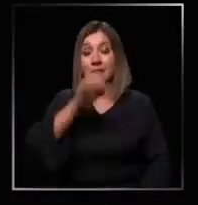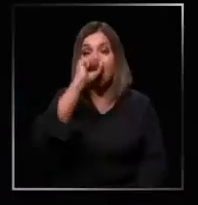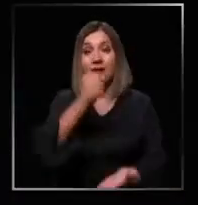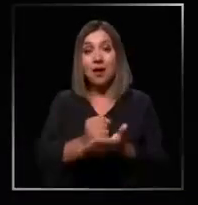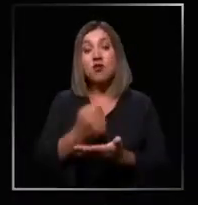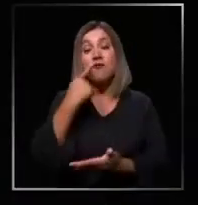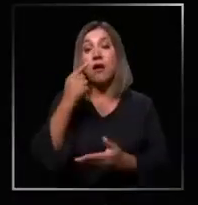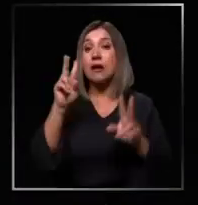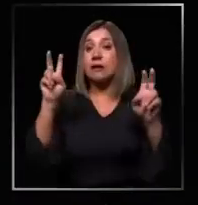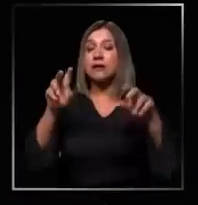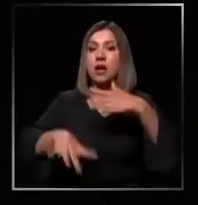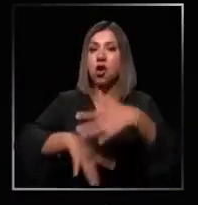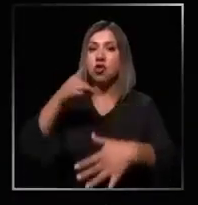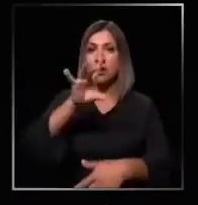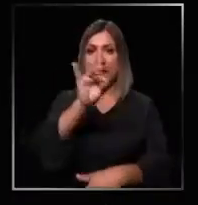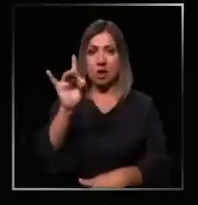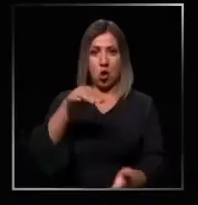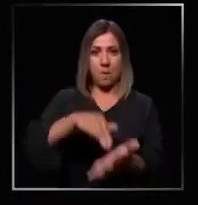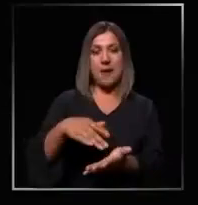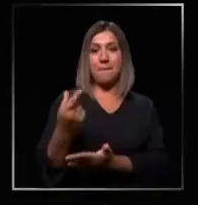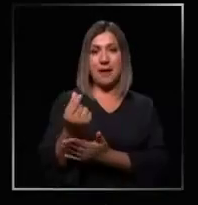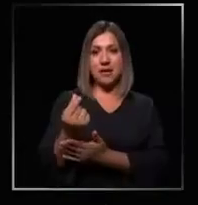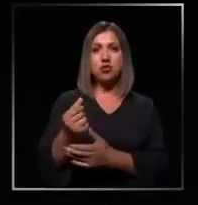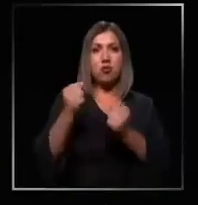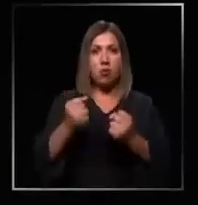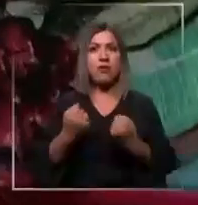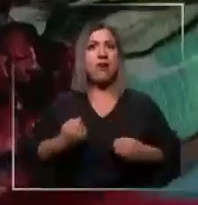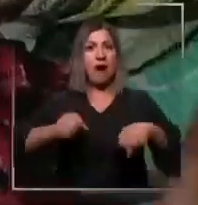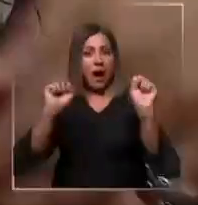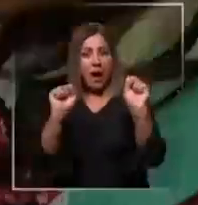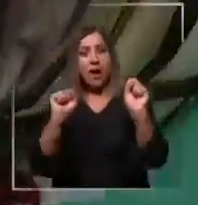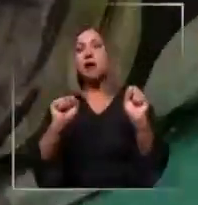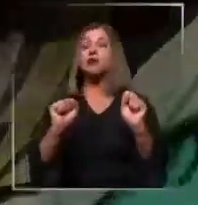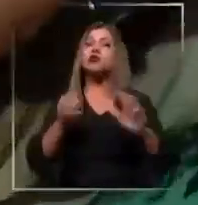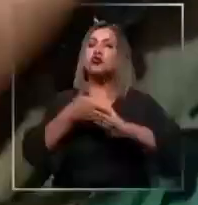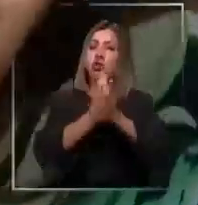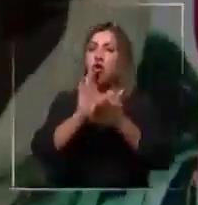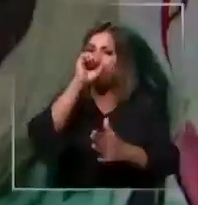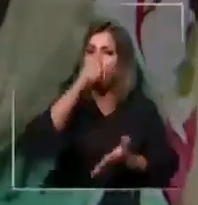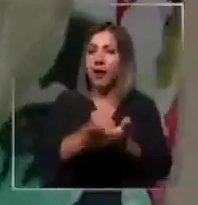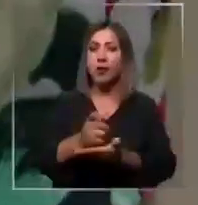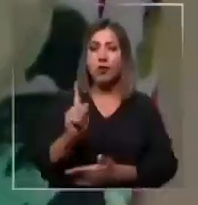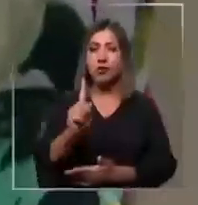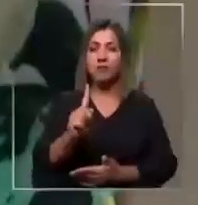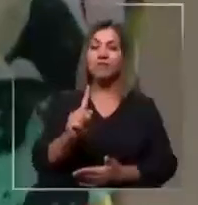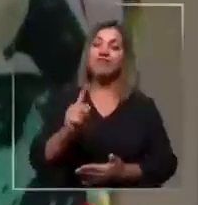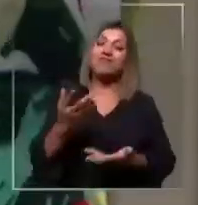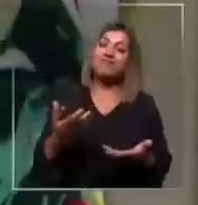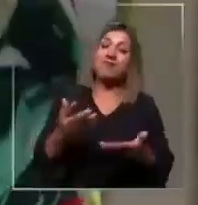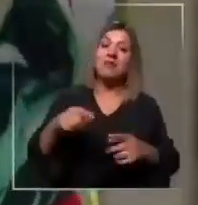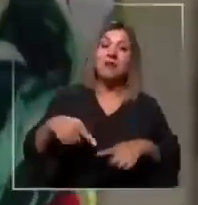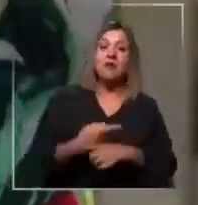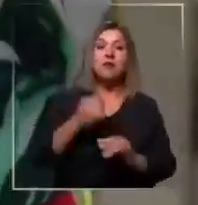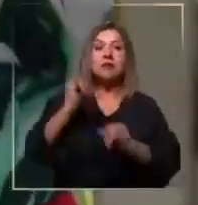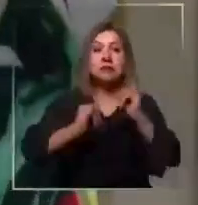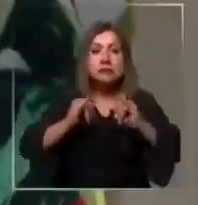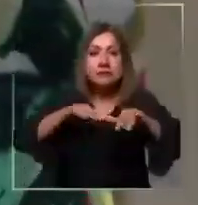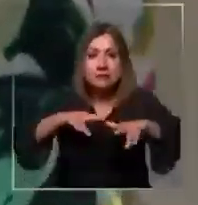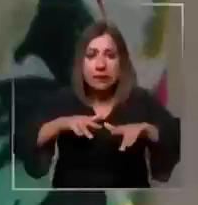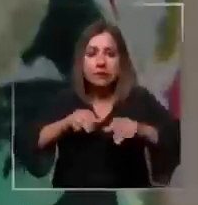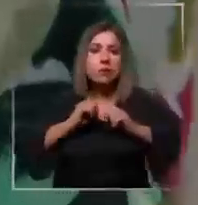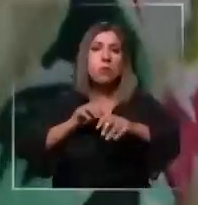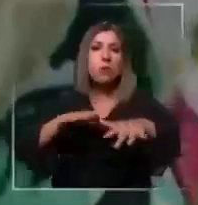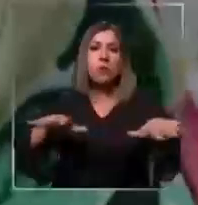Aparenta ser un concurso. 500 mil pesos aseguran puede ganar, pero todo es un engaño. Uno más de los que se dan por la web, que está